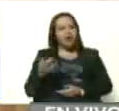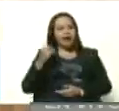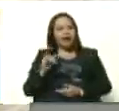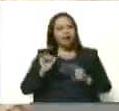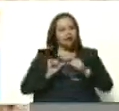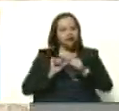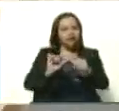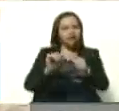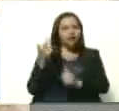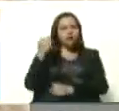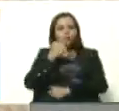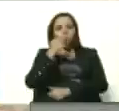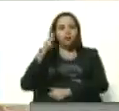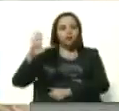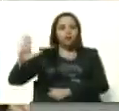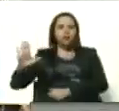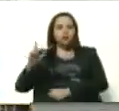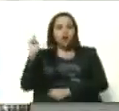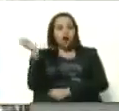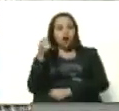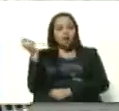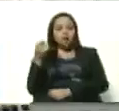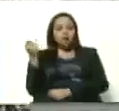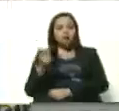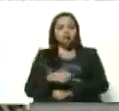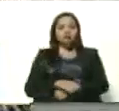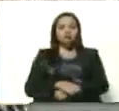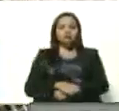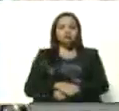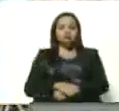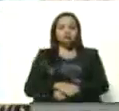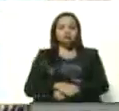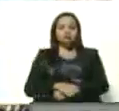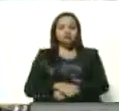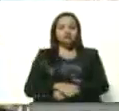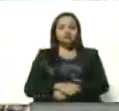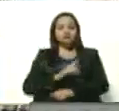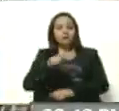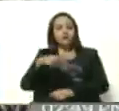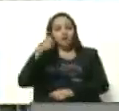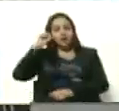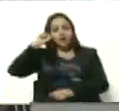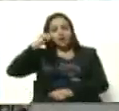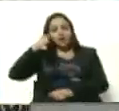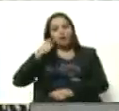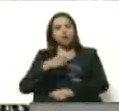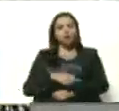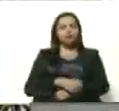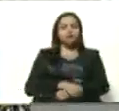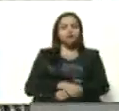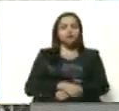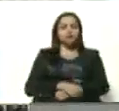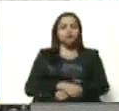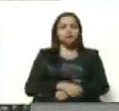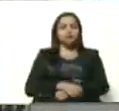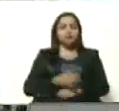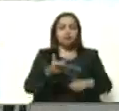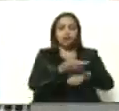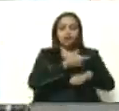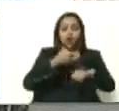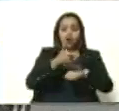y comprometido con el estado Apure. Por otro lado, también recordemos que el